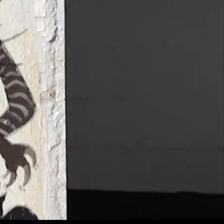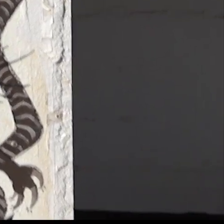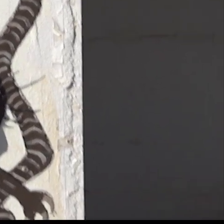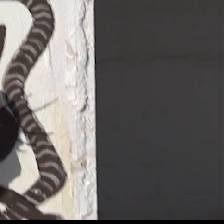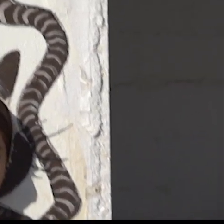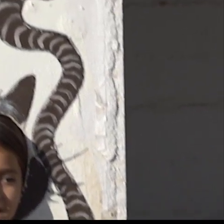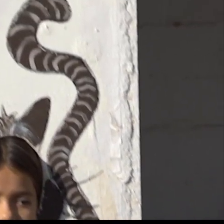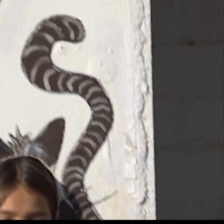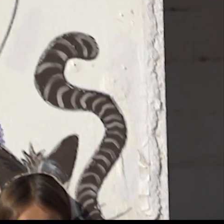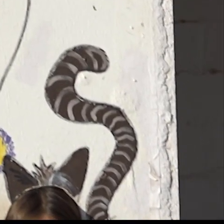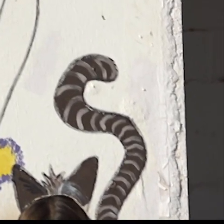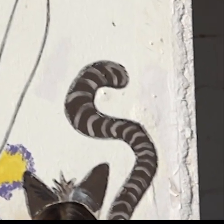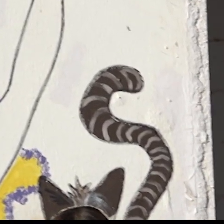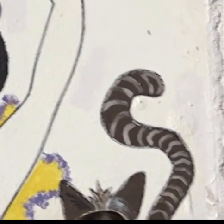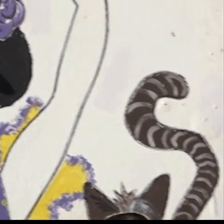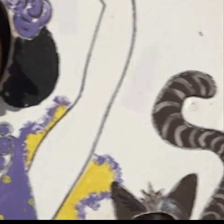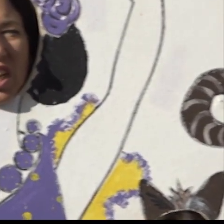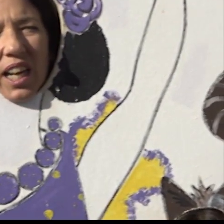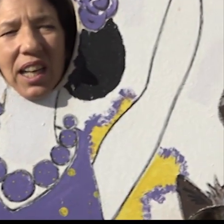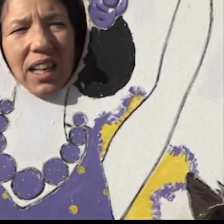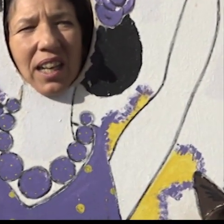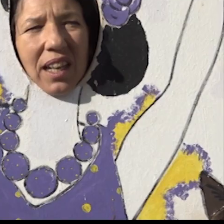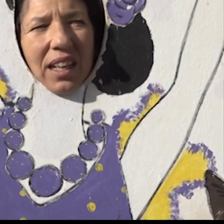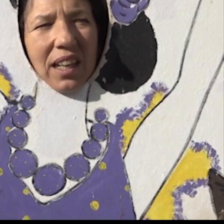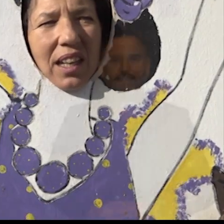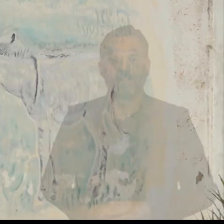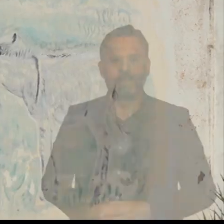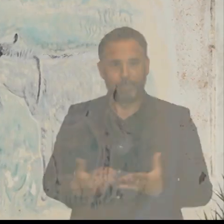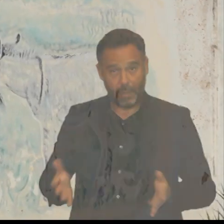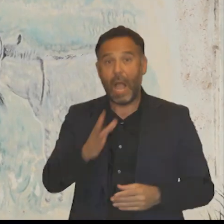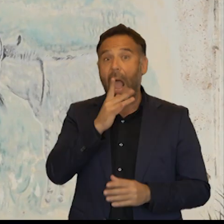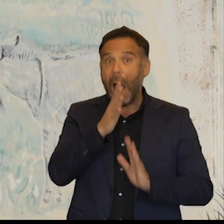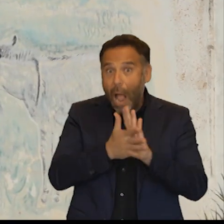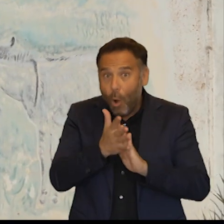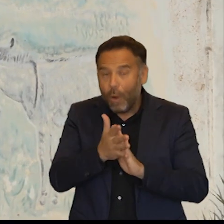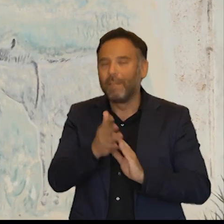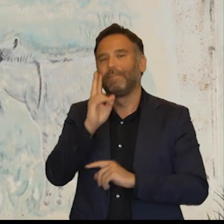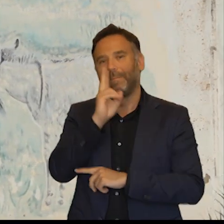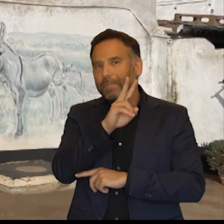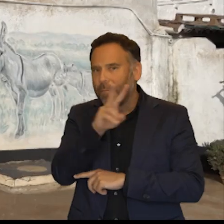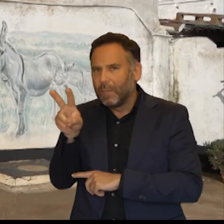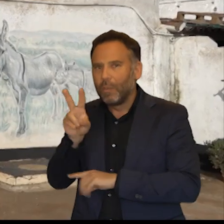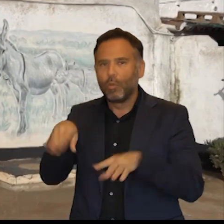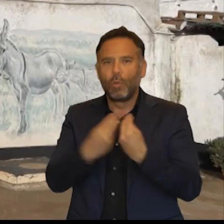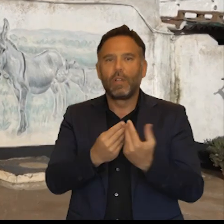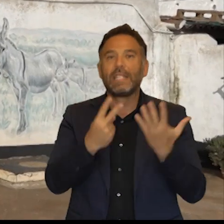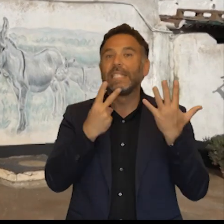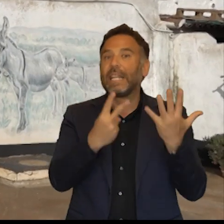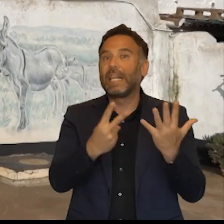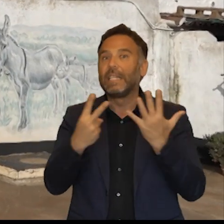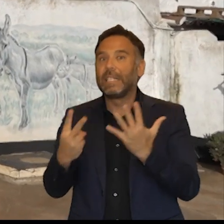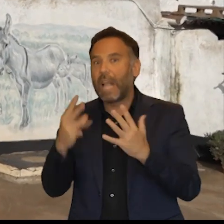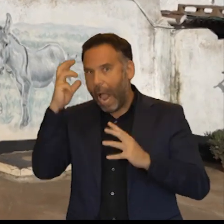Hace ruido. Muy bien. Yo soy la... Pues ahora vamos a ver a nuestros